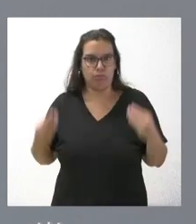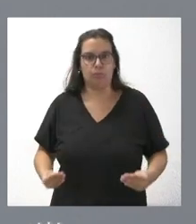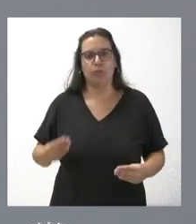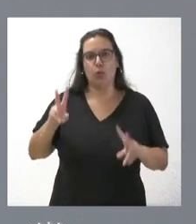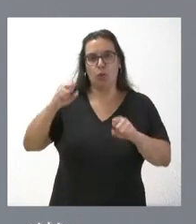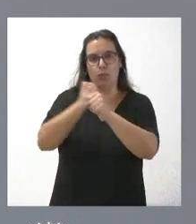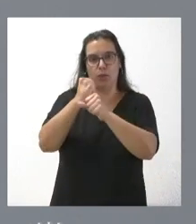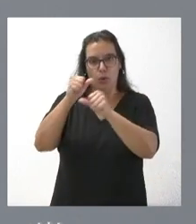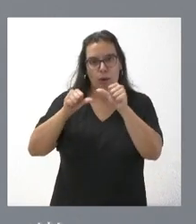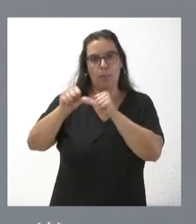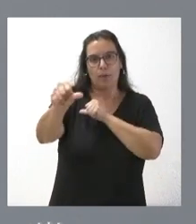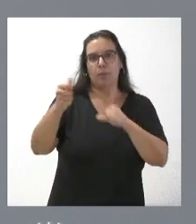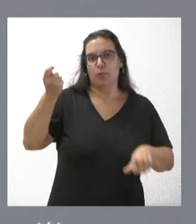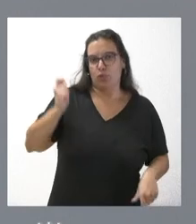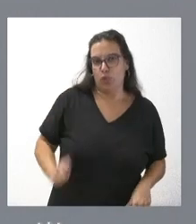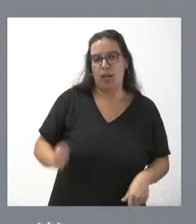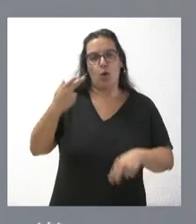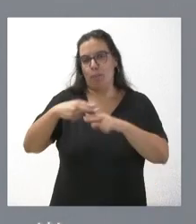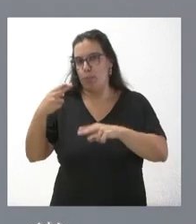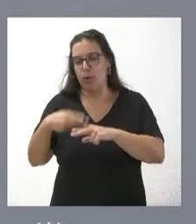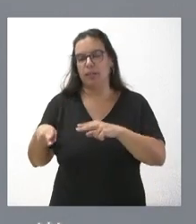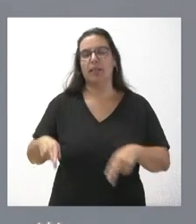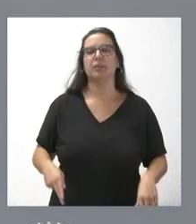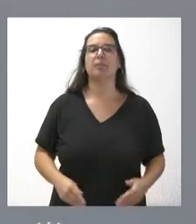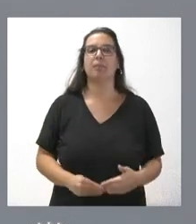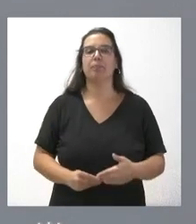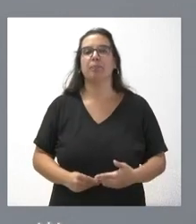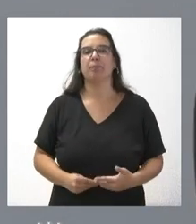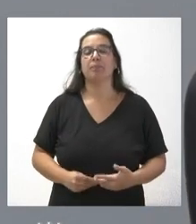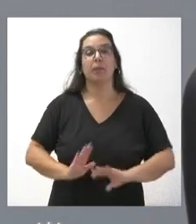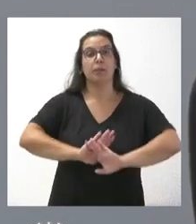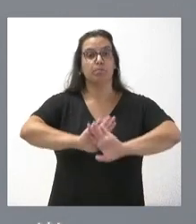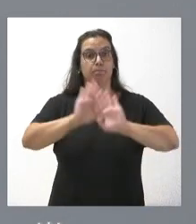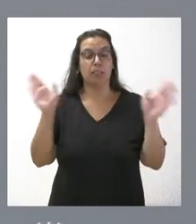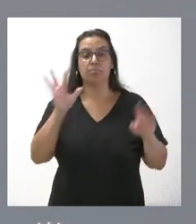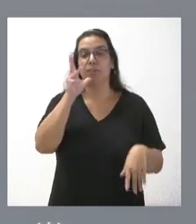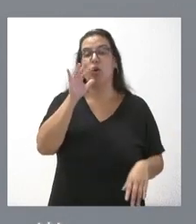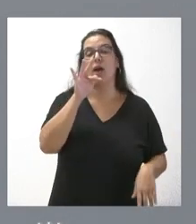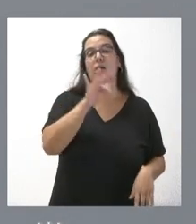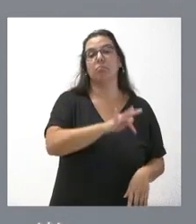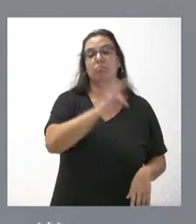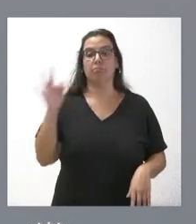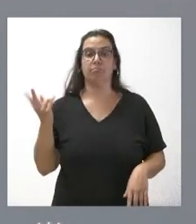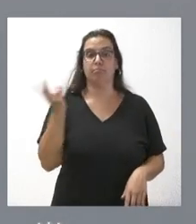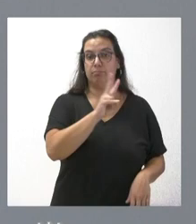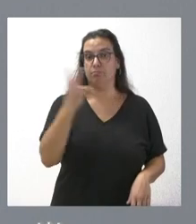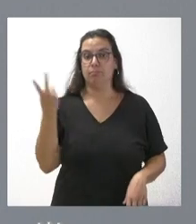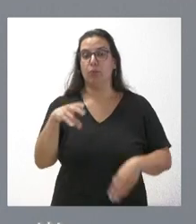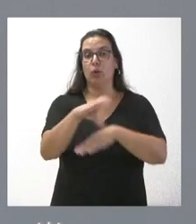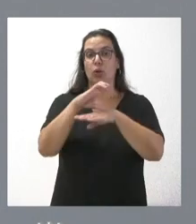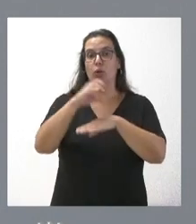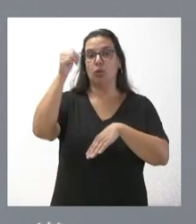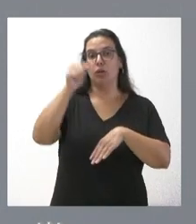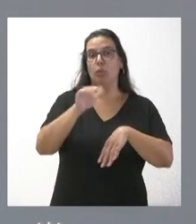tareas profesionales y políticas que asumirá en el futuro. Y, sin más, pues cedo la palabra a los dos consejeros que me acompañan para